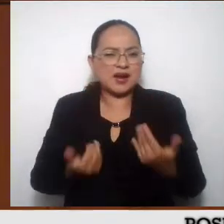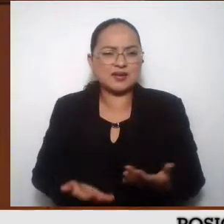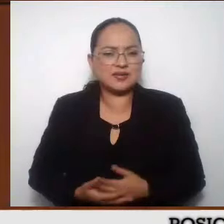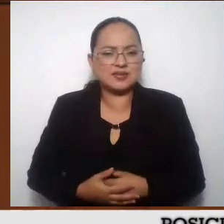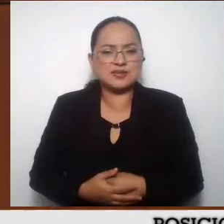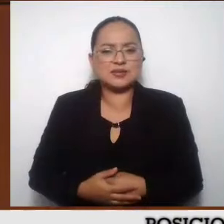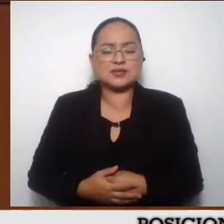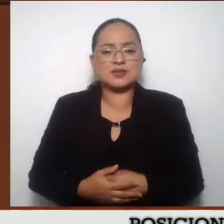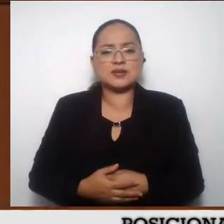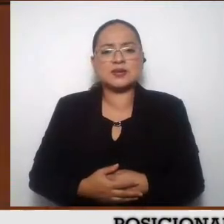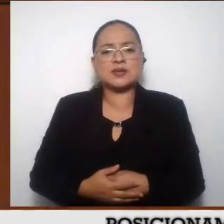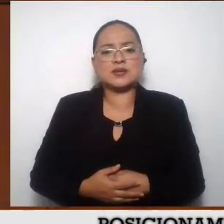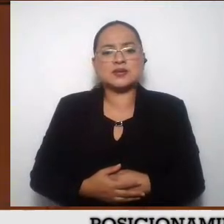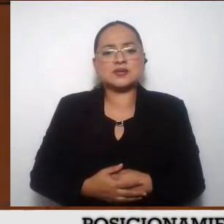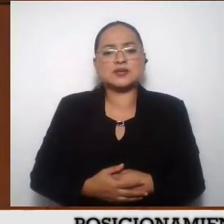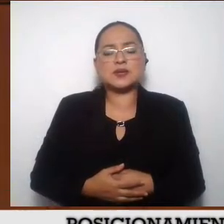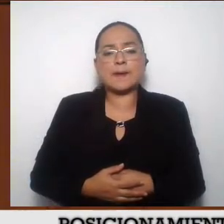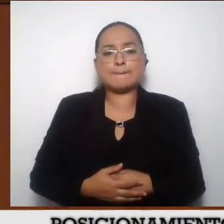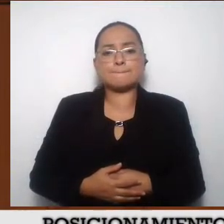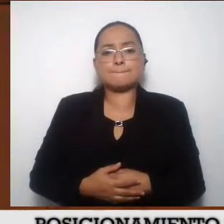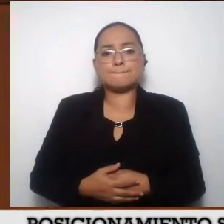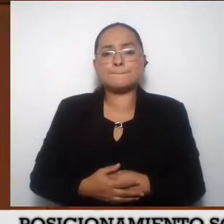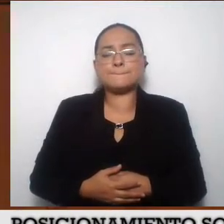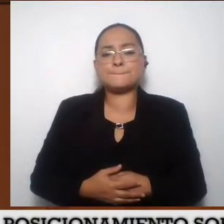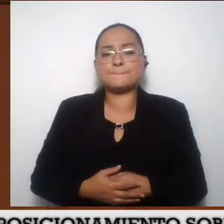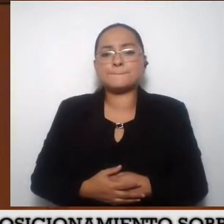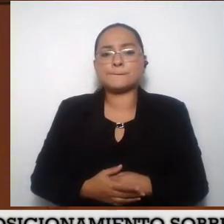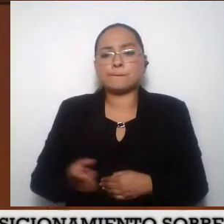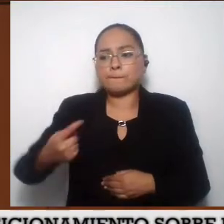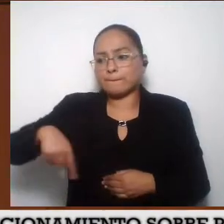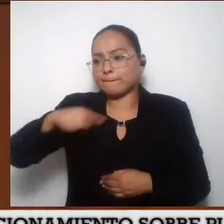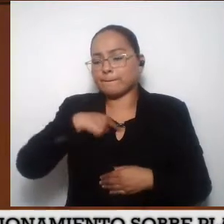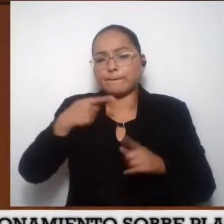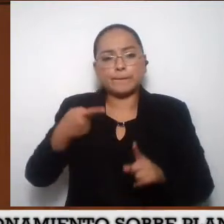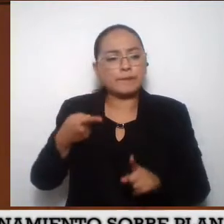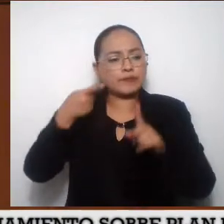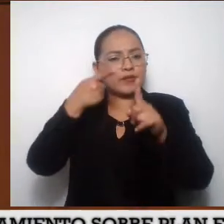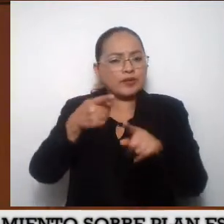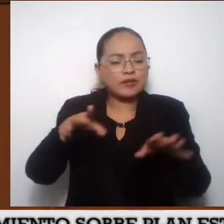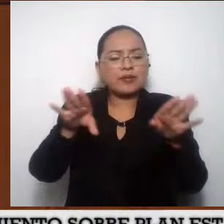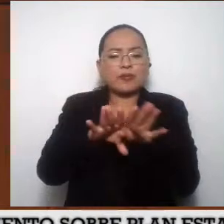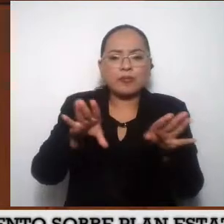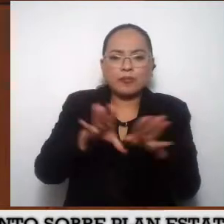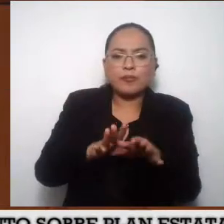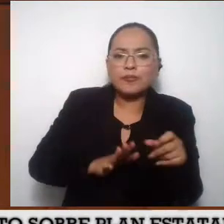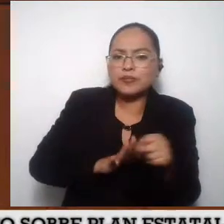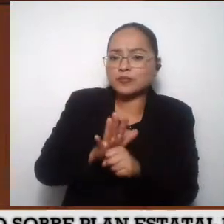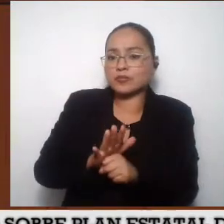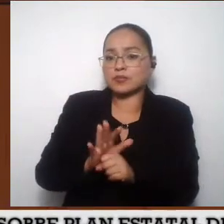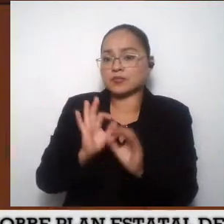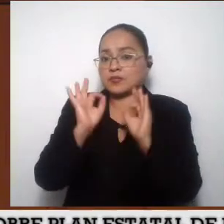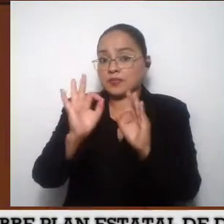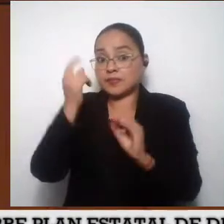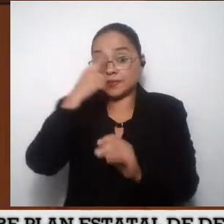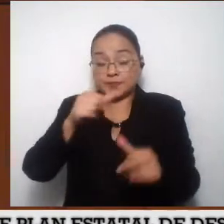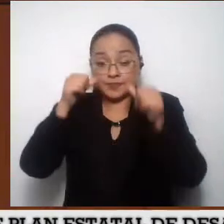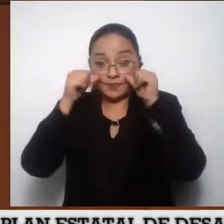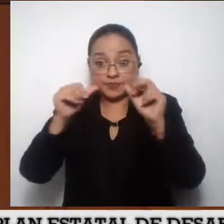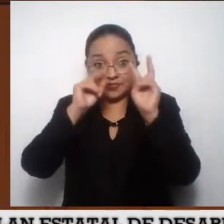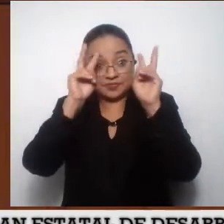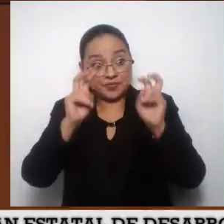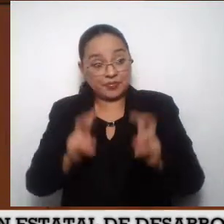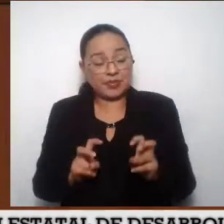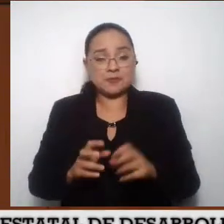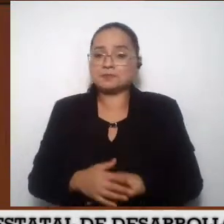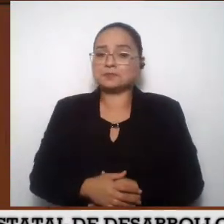hemos caminado por las rutas, por las brechas correctas para esos propósitos. Nadie puede